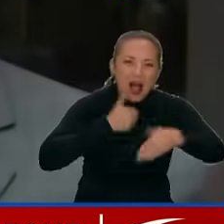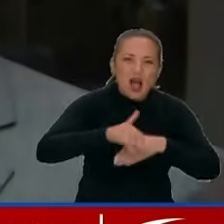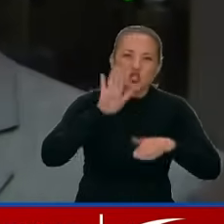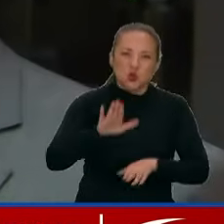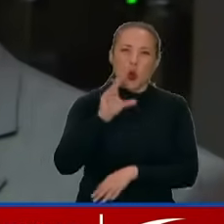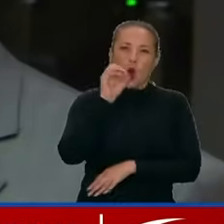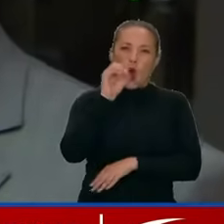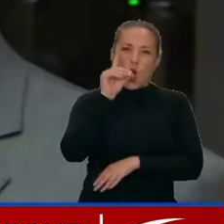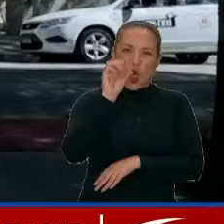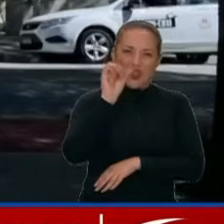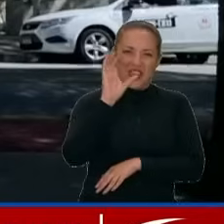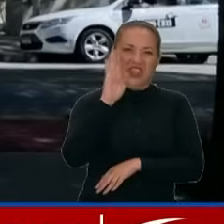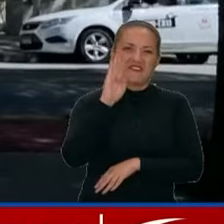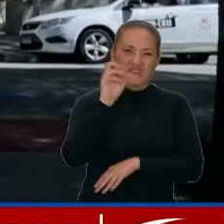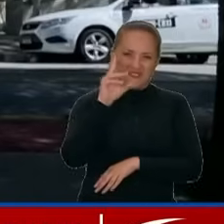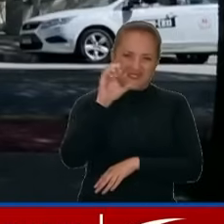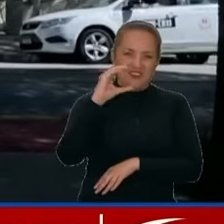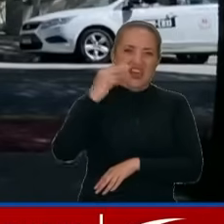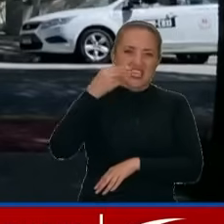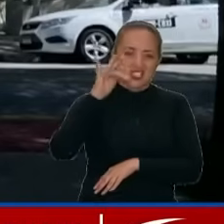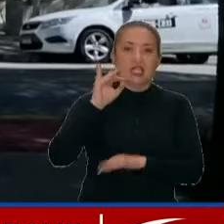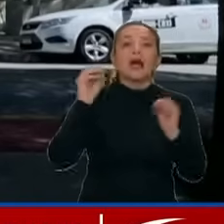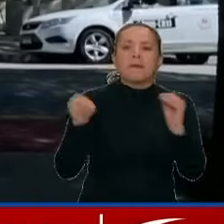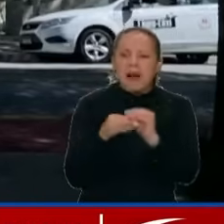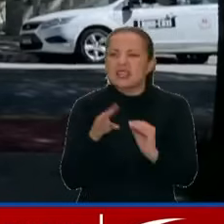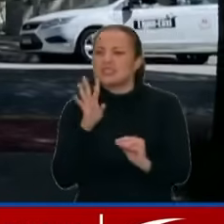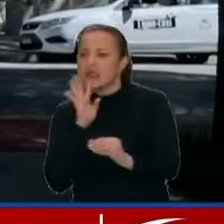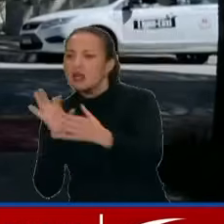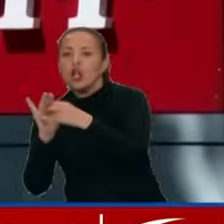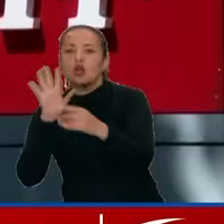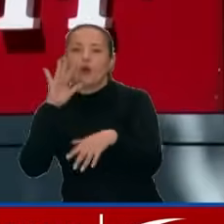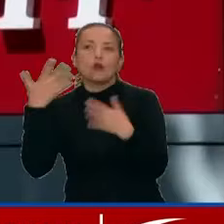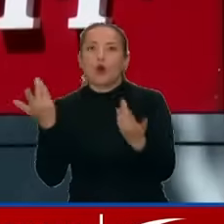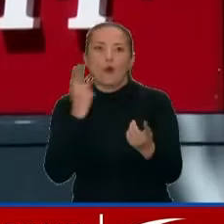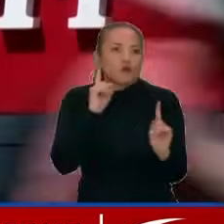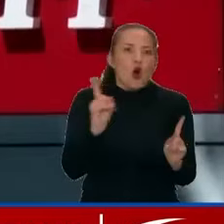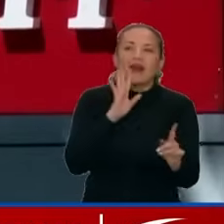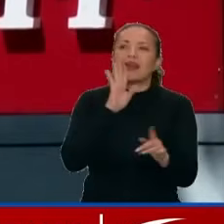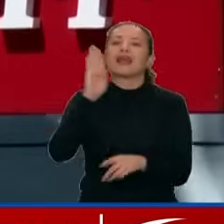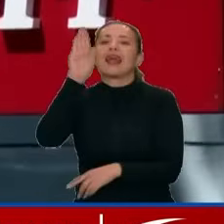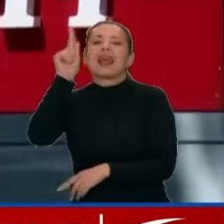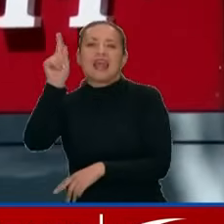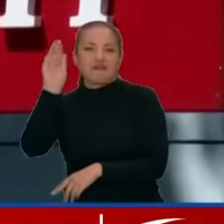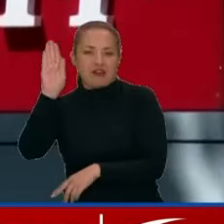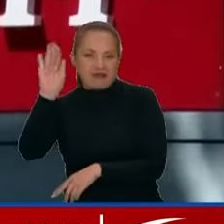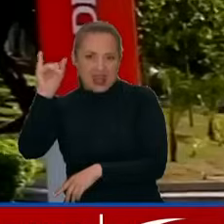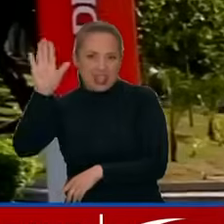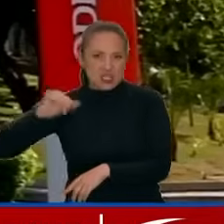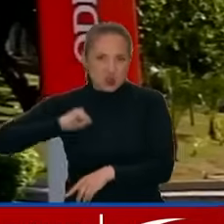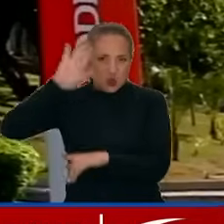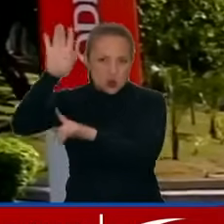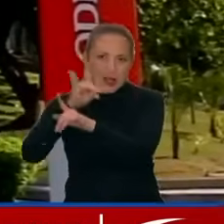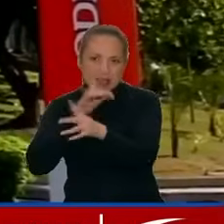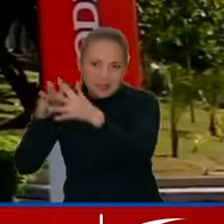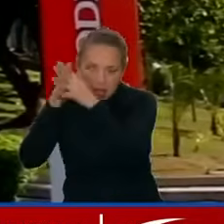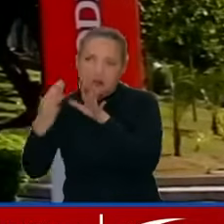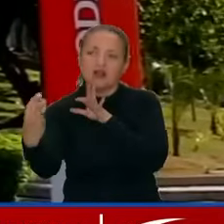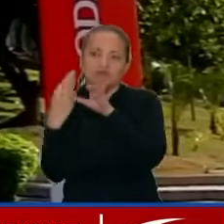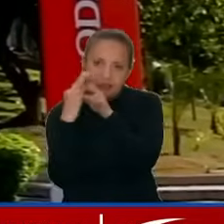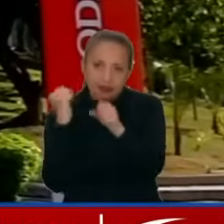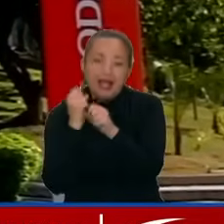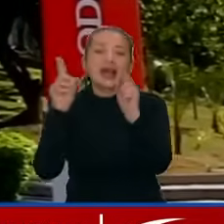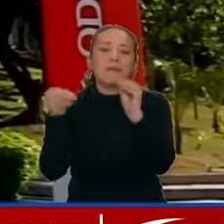trabajo además que se ha hecho Con quienes como no se conoce se ha hecho con el FBI con quien hemos trabajado de hecho la decisión la resolución